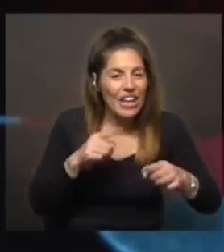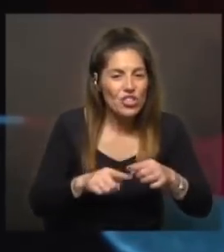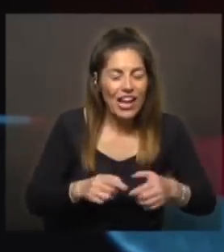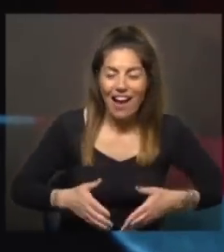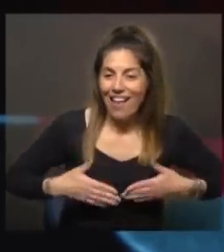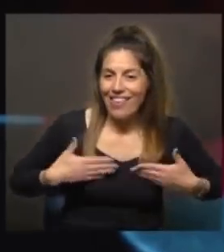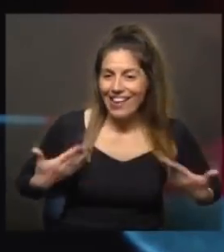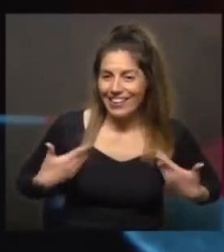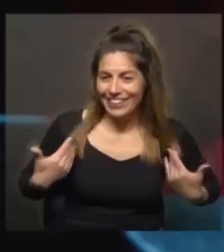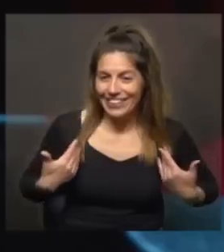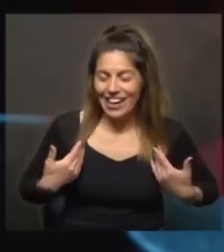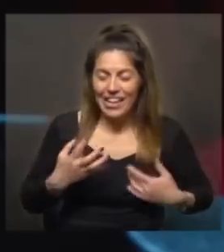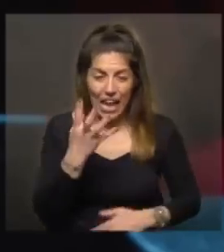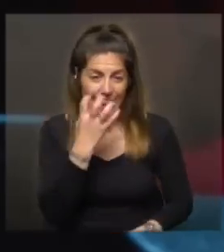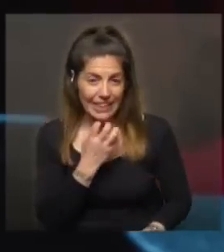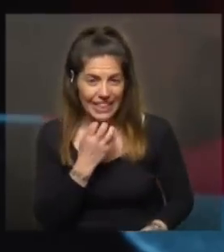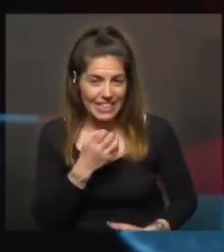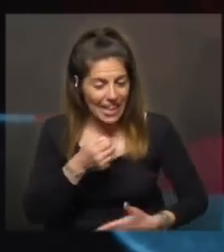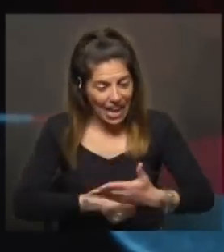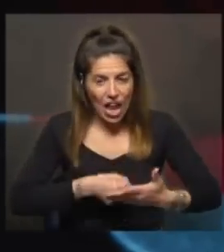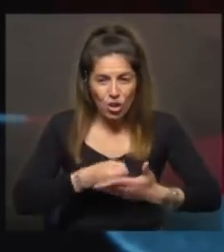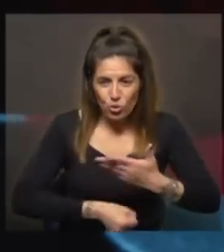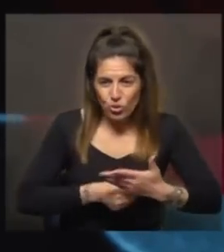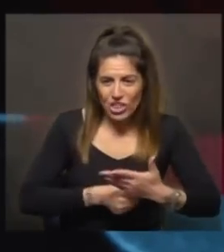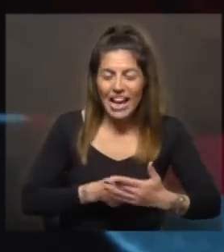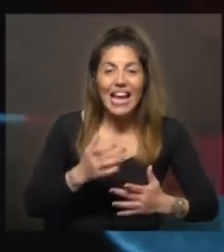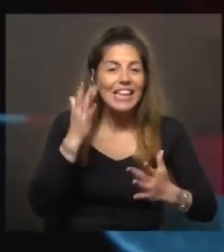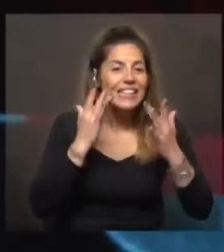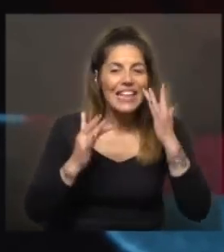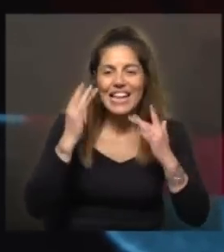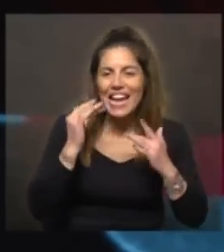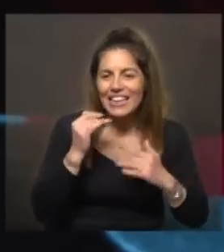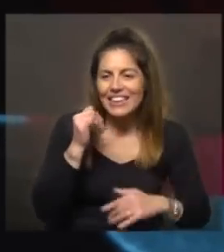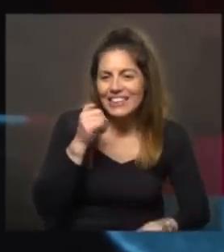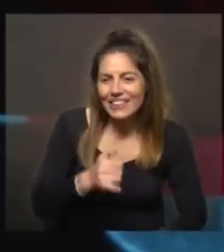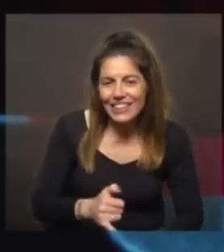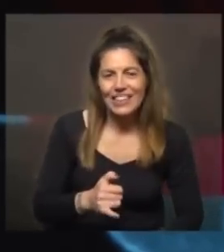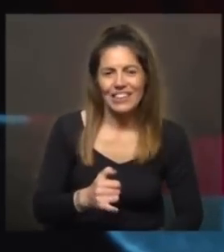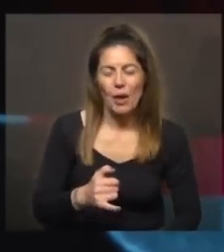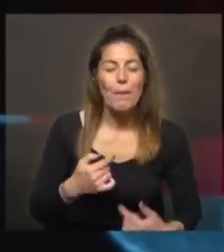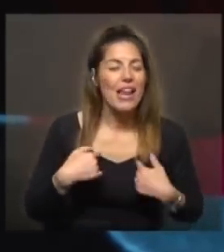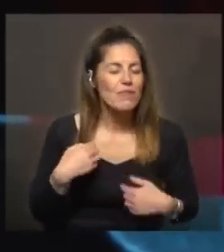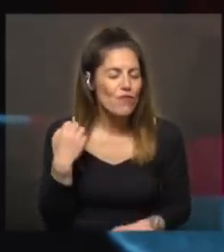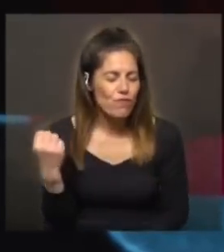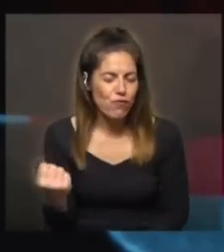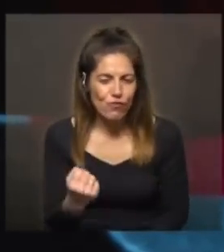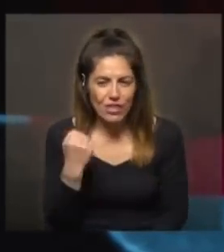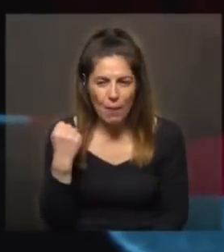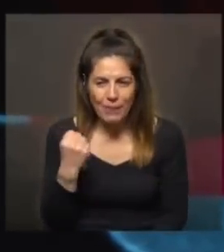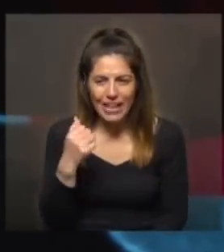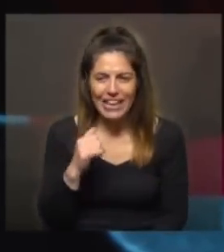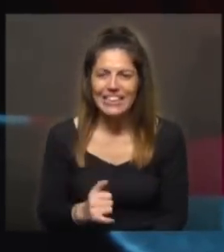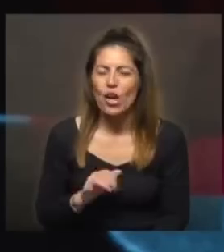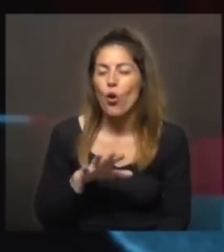a las tristezas y a las luchas y y el arte en Sí yo creo que tiene para mí es fundamental que tenga un